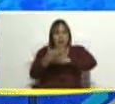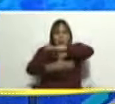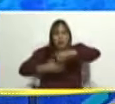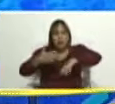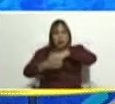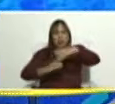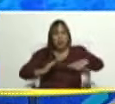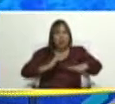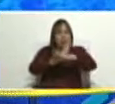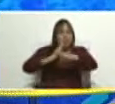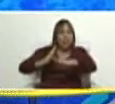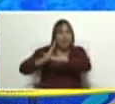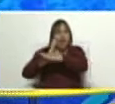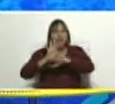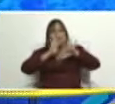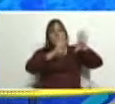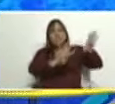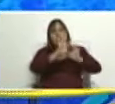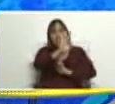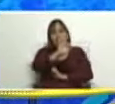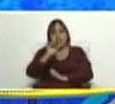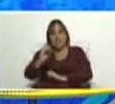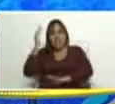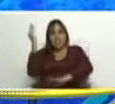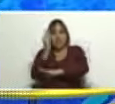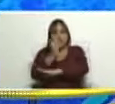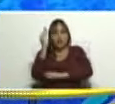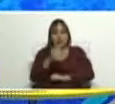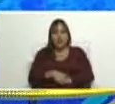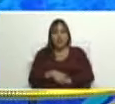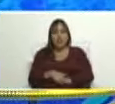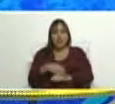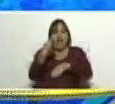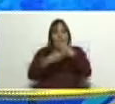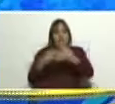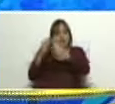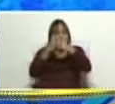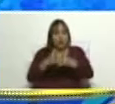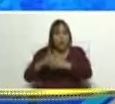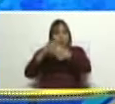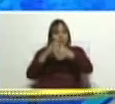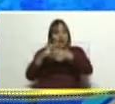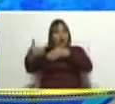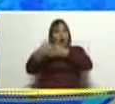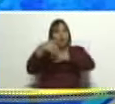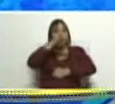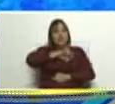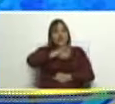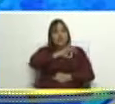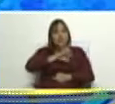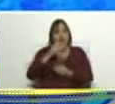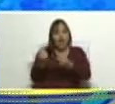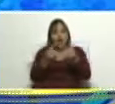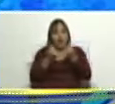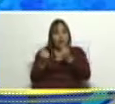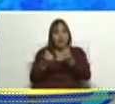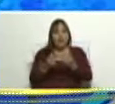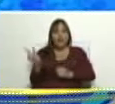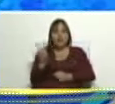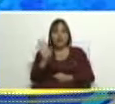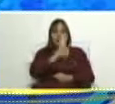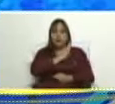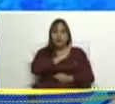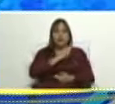con 930 sanciones criminales contra la sociedad y la economía